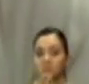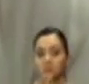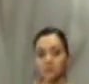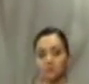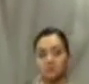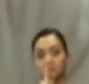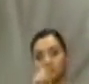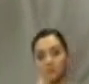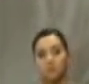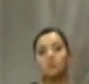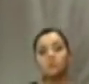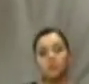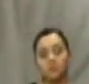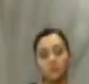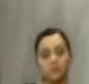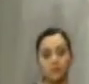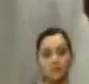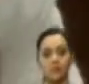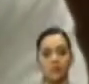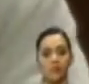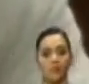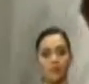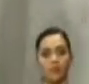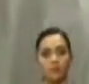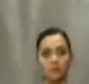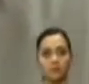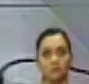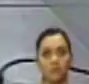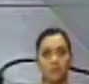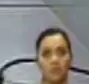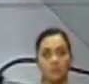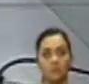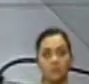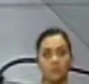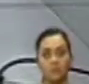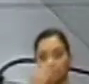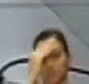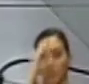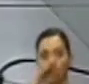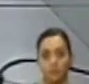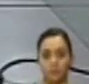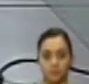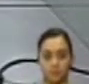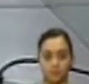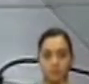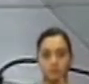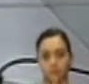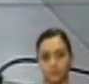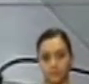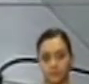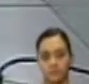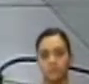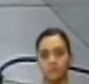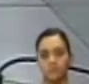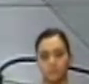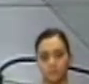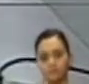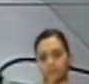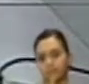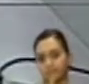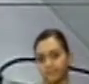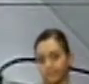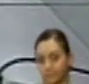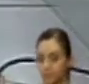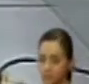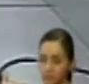Guadalupe, tenga la gentileza, adelante, el país le está escuchando. Buenas tardes, señor presidente. A lo largo de estos días, varias